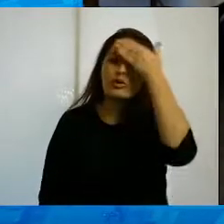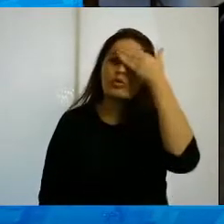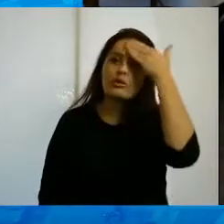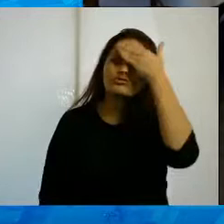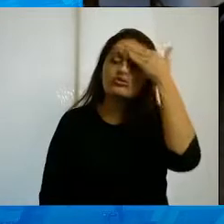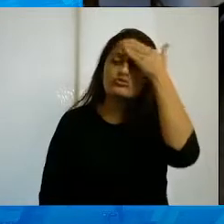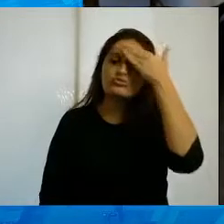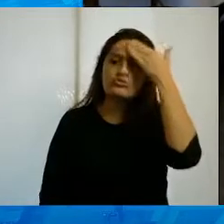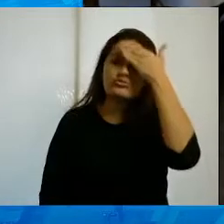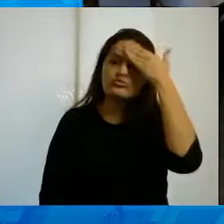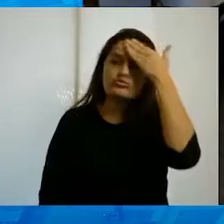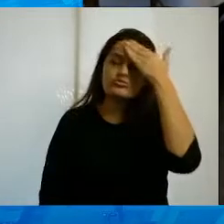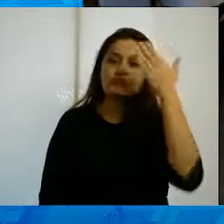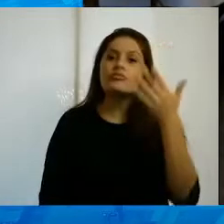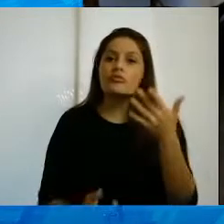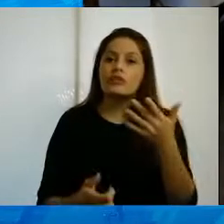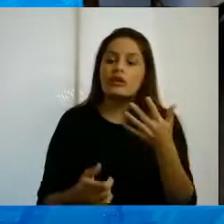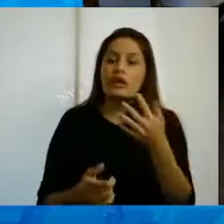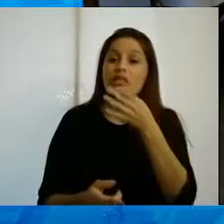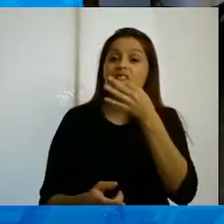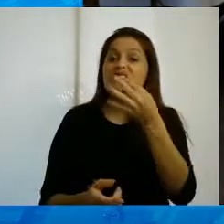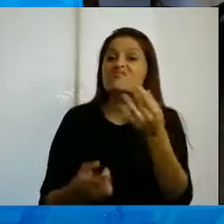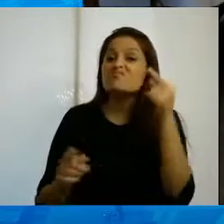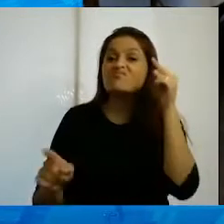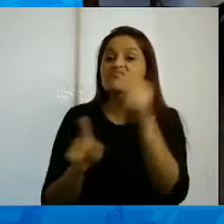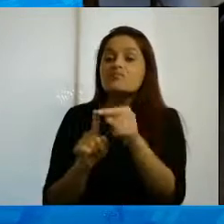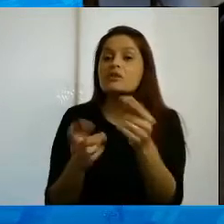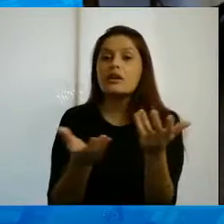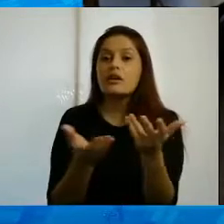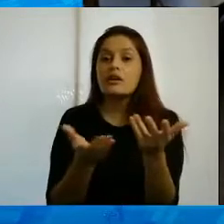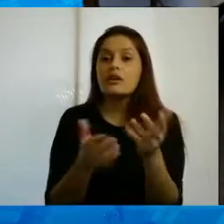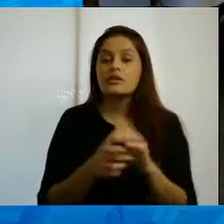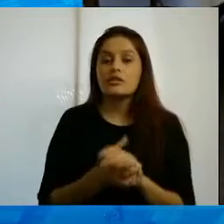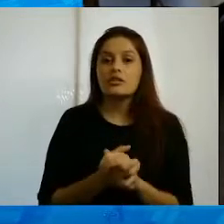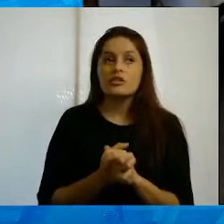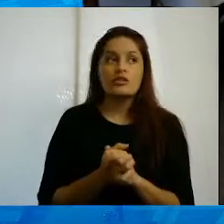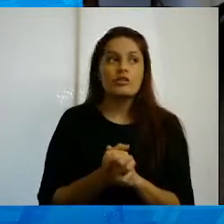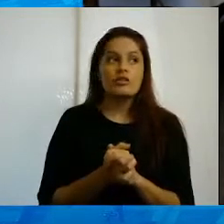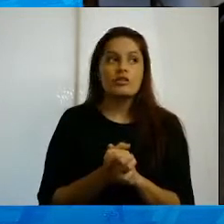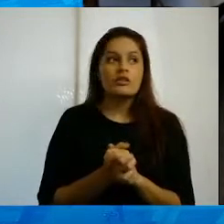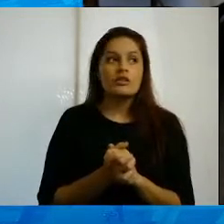claramente apunta a que, en definitiva,